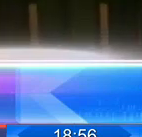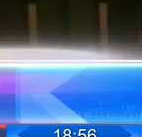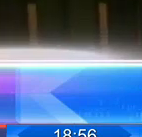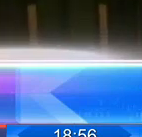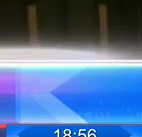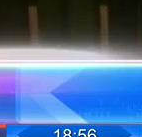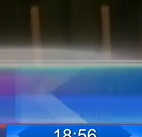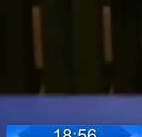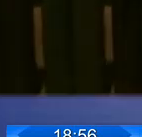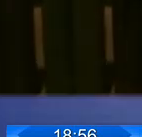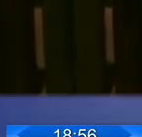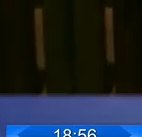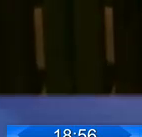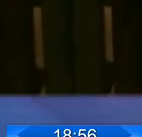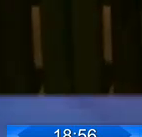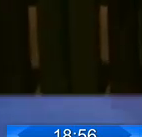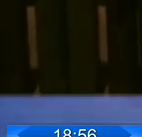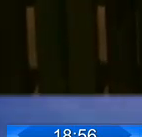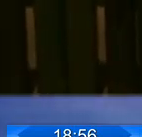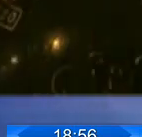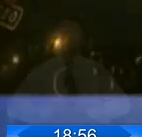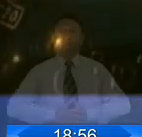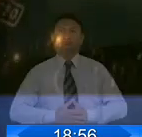casi imposible.